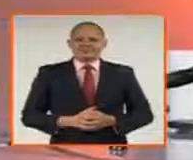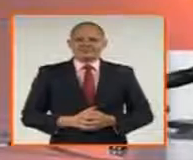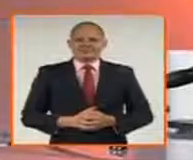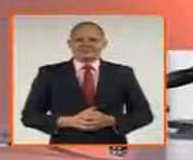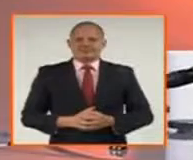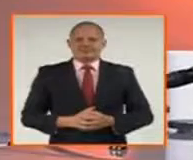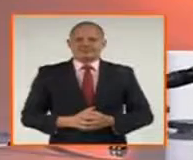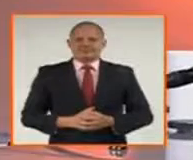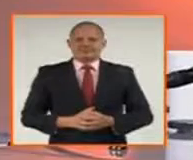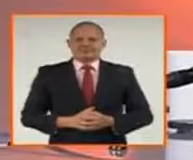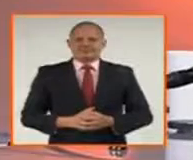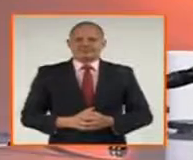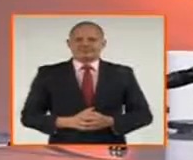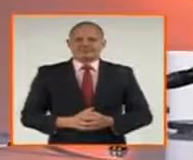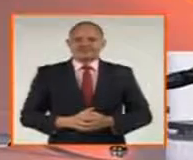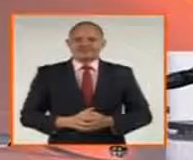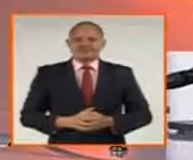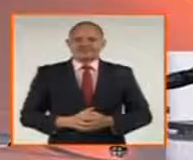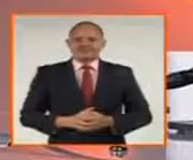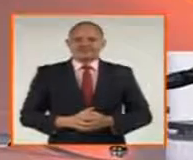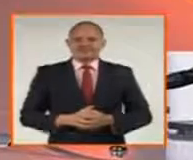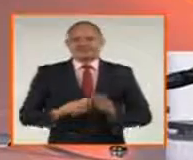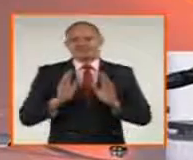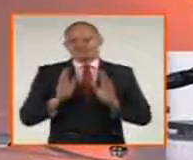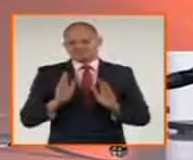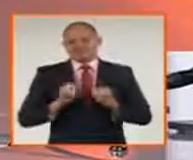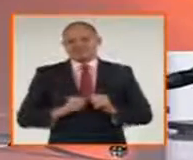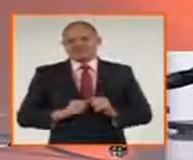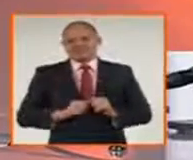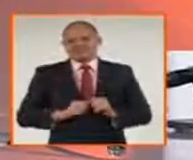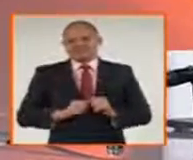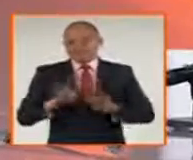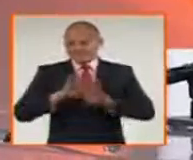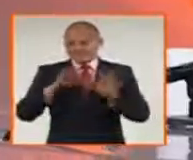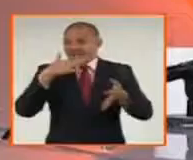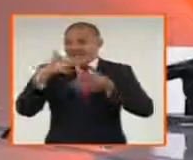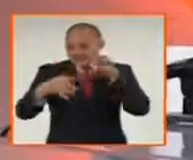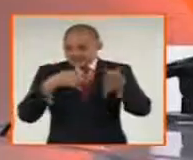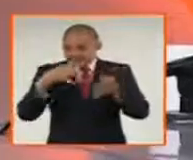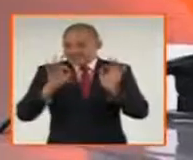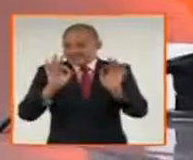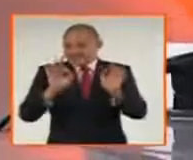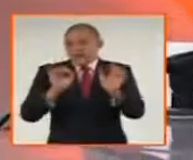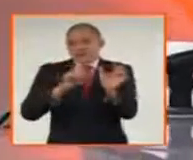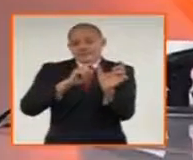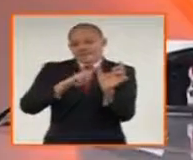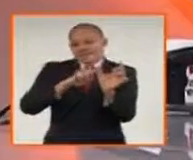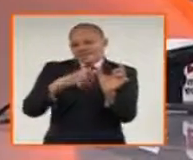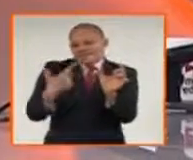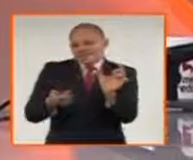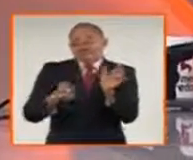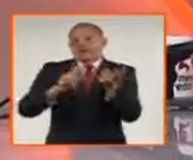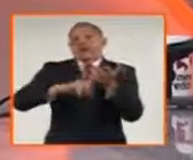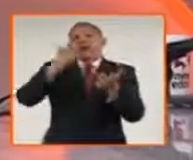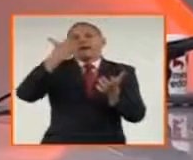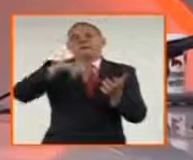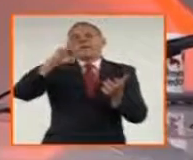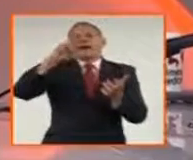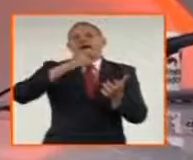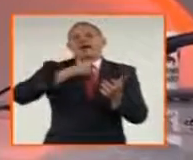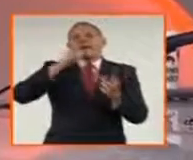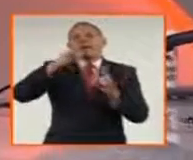Y voy ahora con la otra parte del enunciado. El enunciado hablábamos de parentesco y alimentos. Y yo decía, a